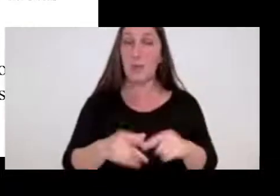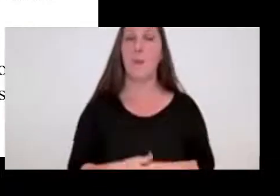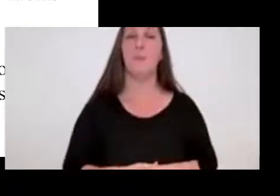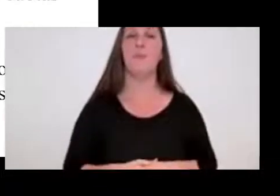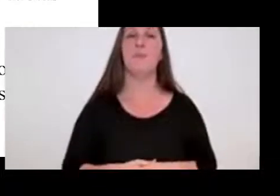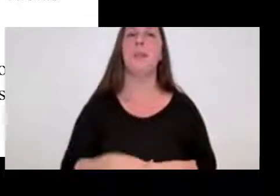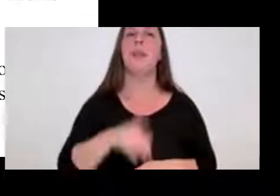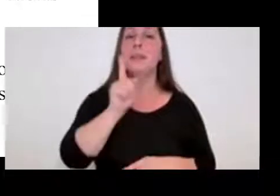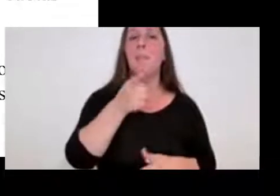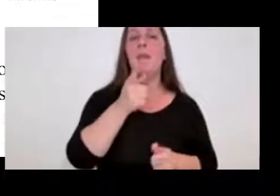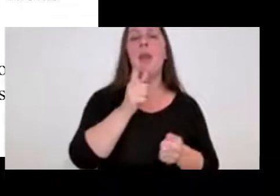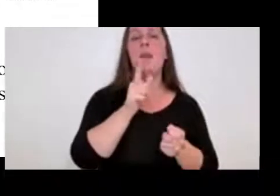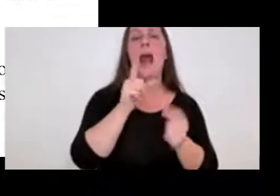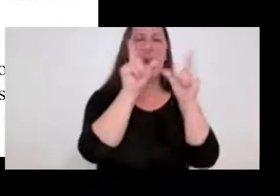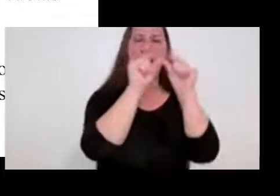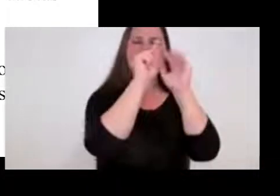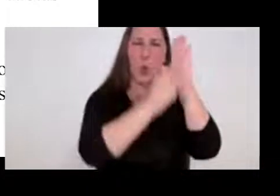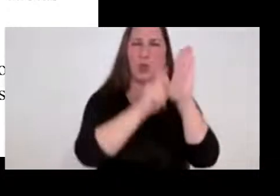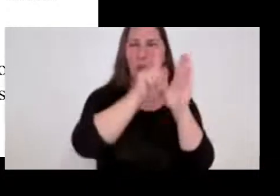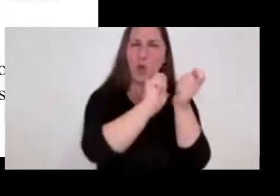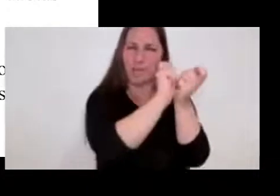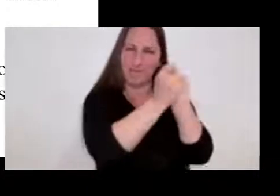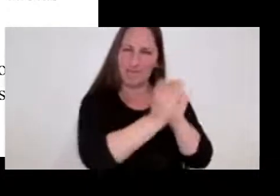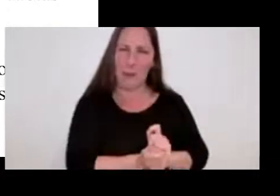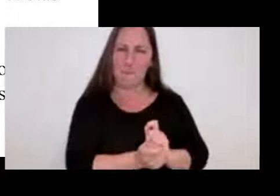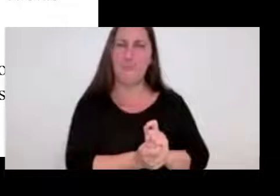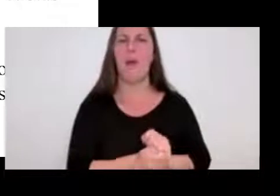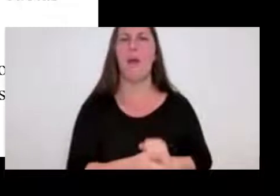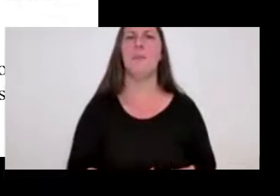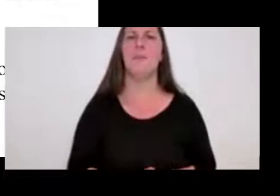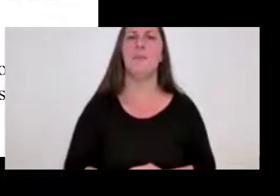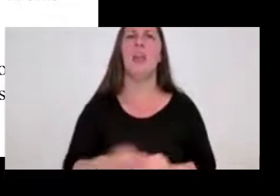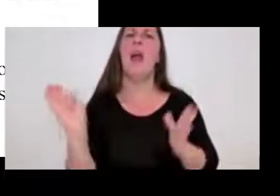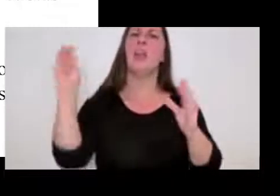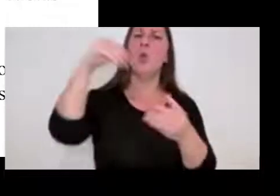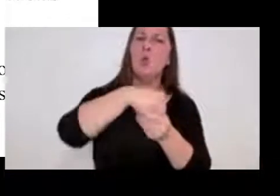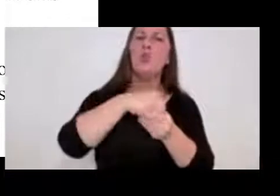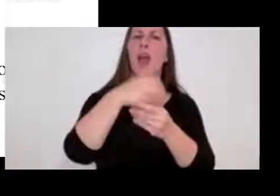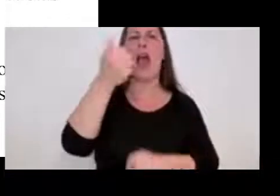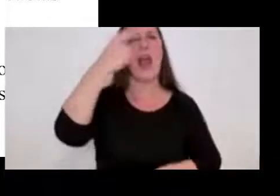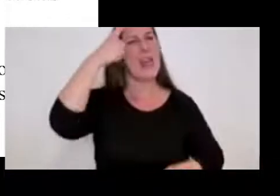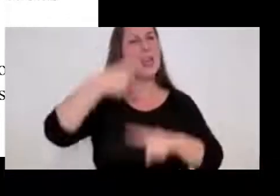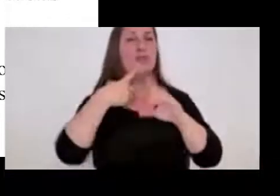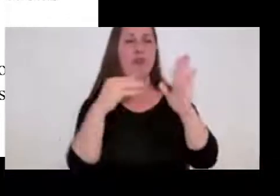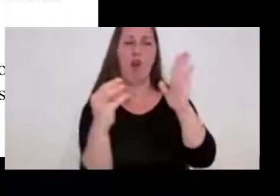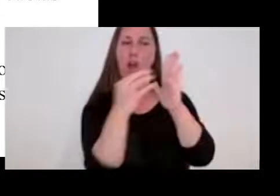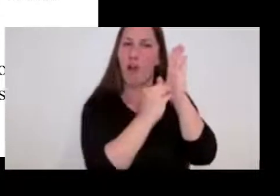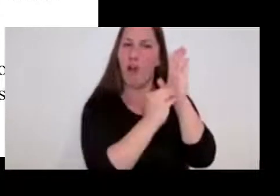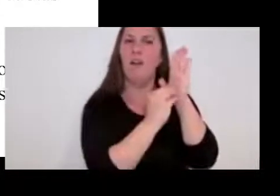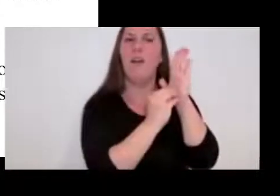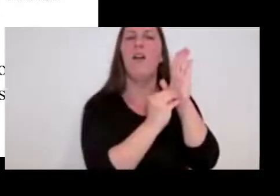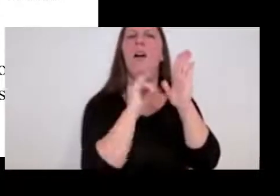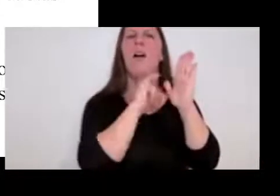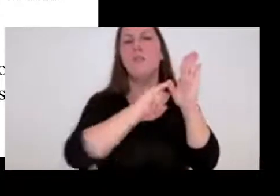altera algunos artículos, entre ellos incluye un anexo en el cual informa, ¿sí?, cuál sería